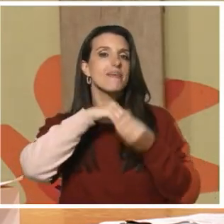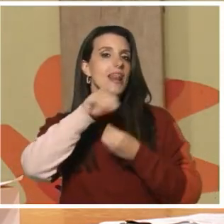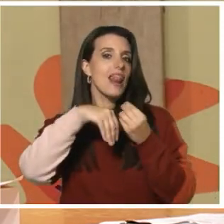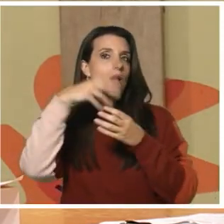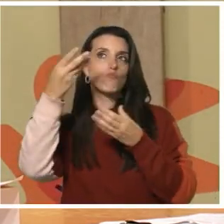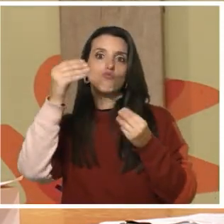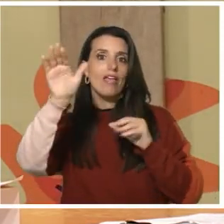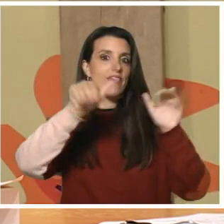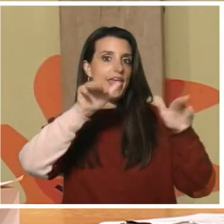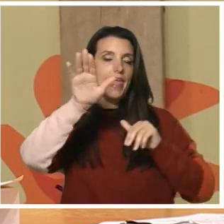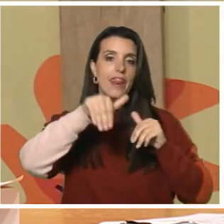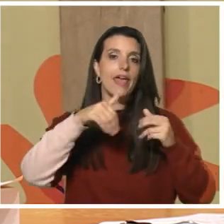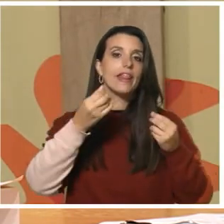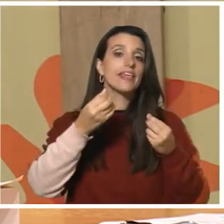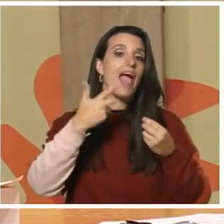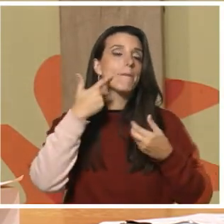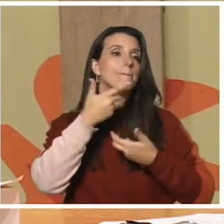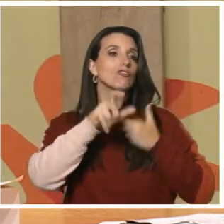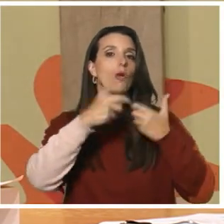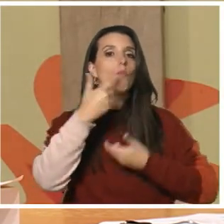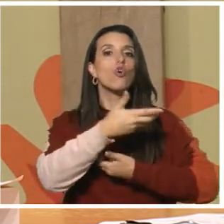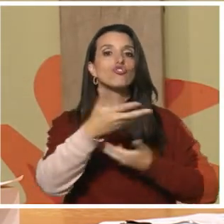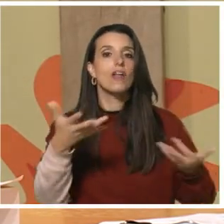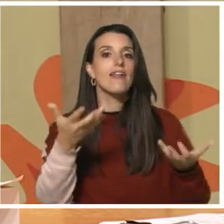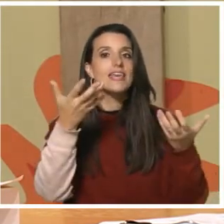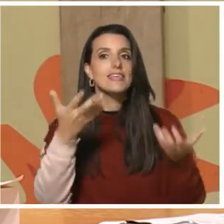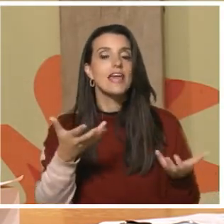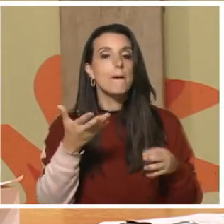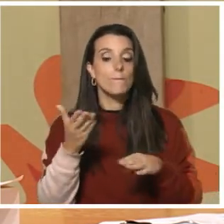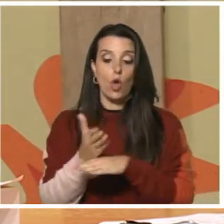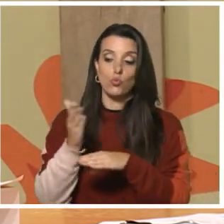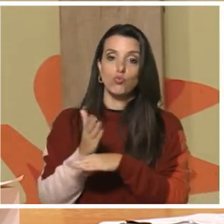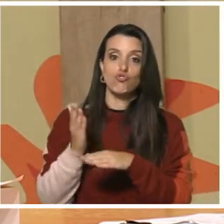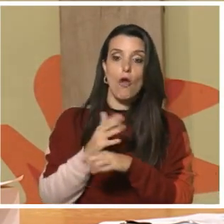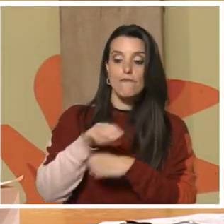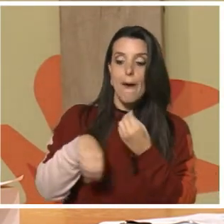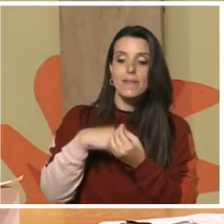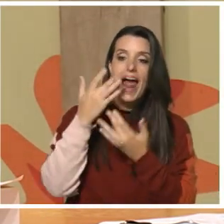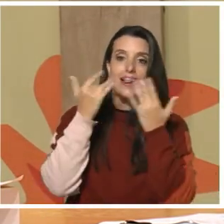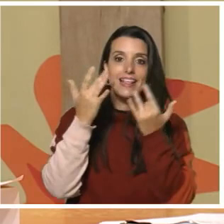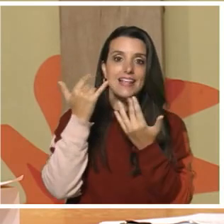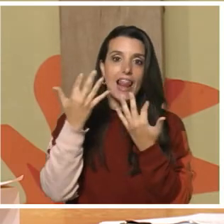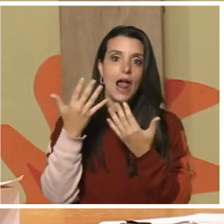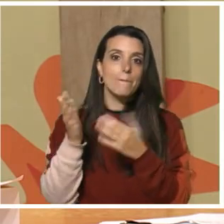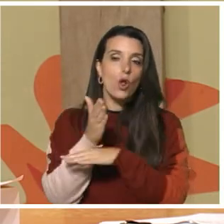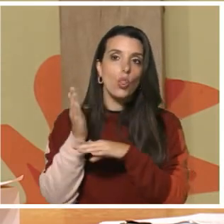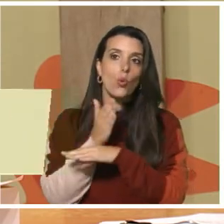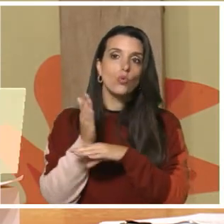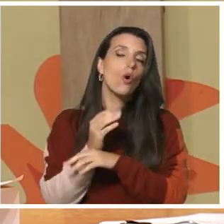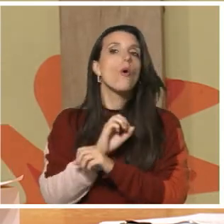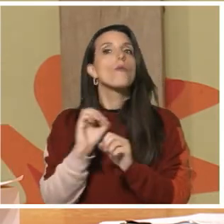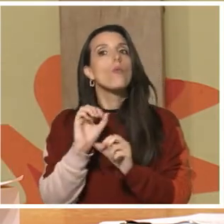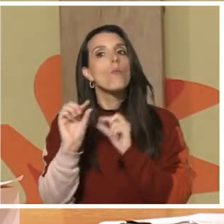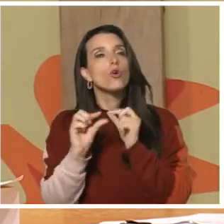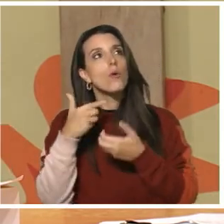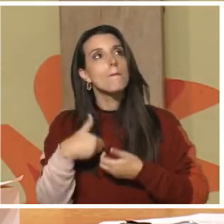familias, emprendimientos y expositores que buscan en la cadena de producción de estos productos artesanales dejar un